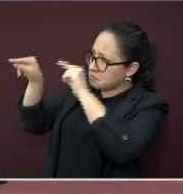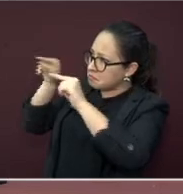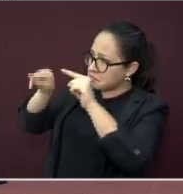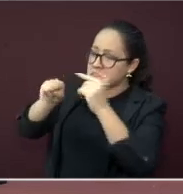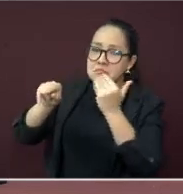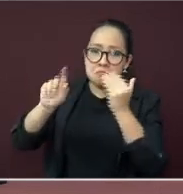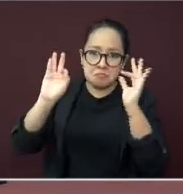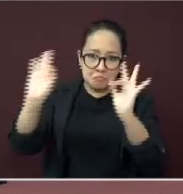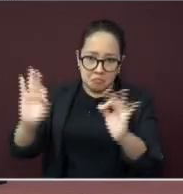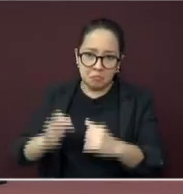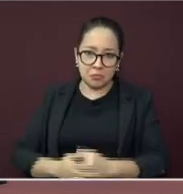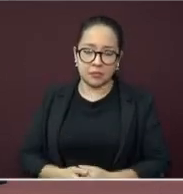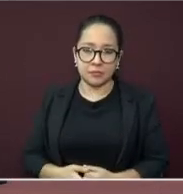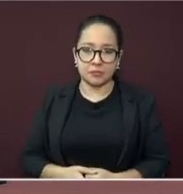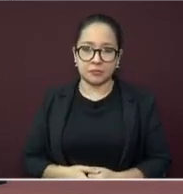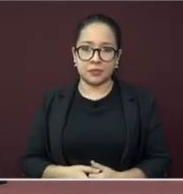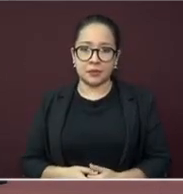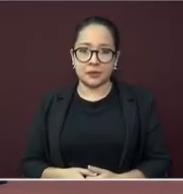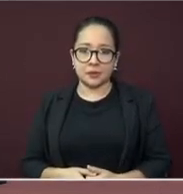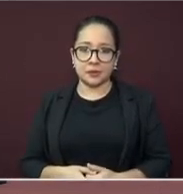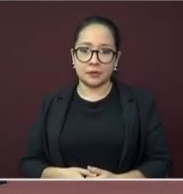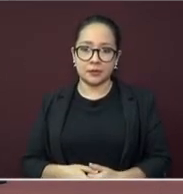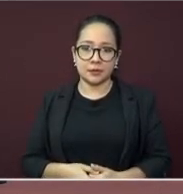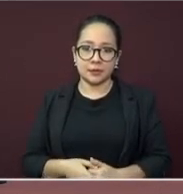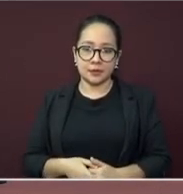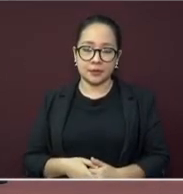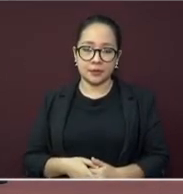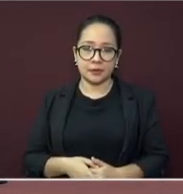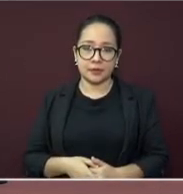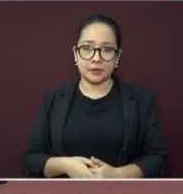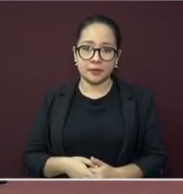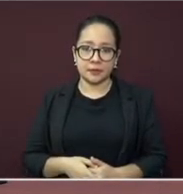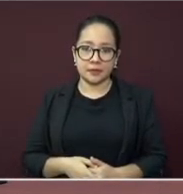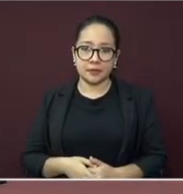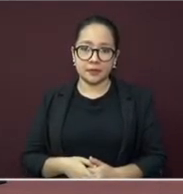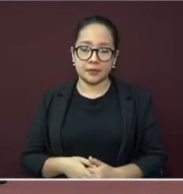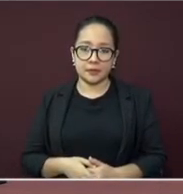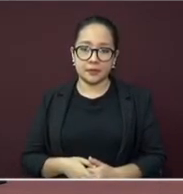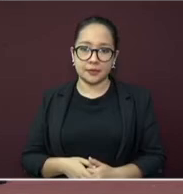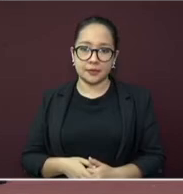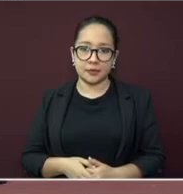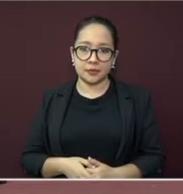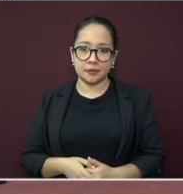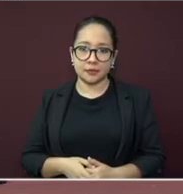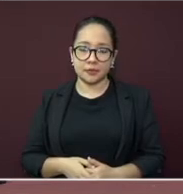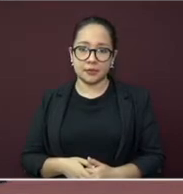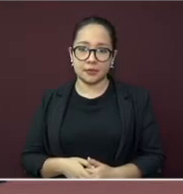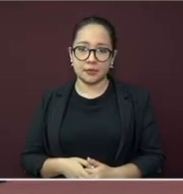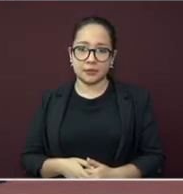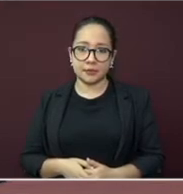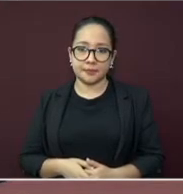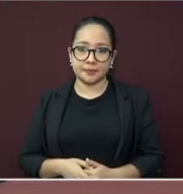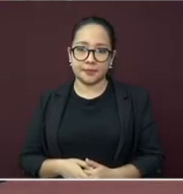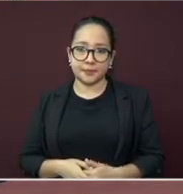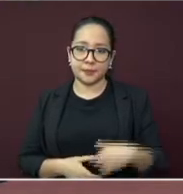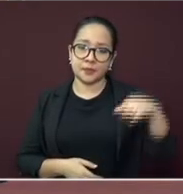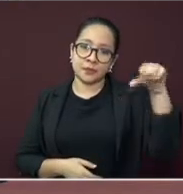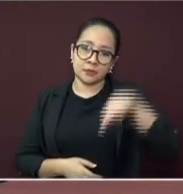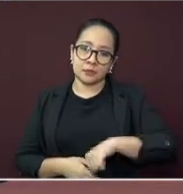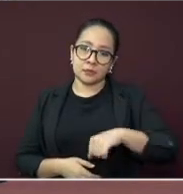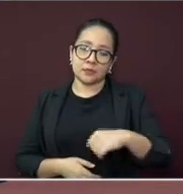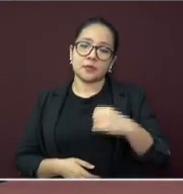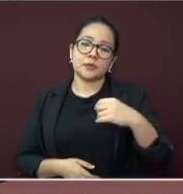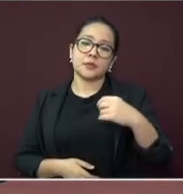19 a las 14 horas en compañía de un gran equipo